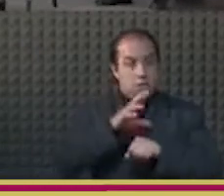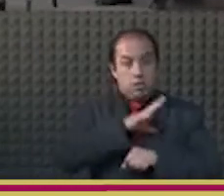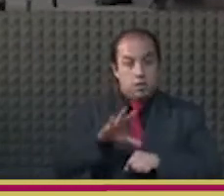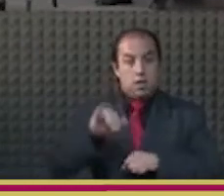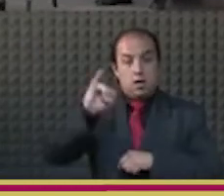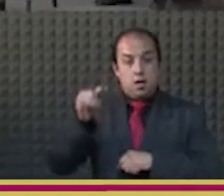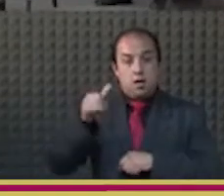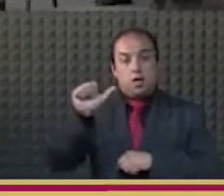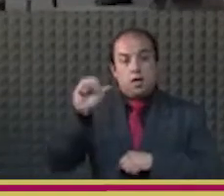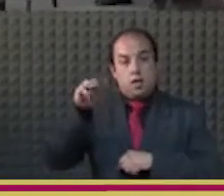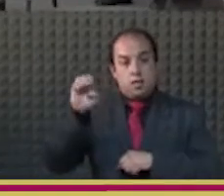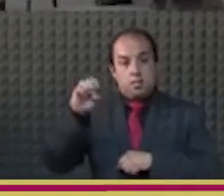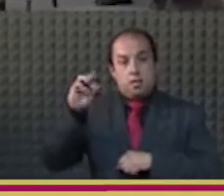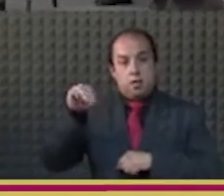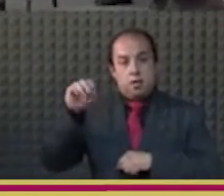Montesinos.